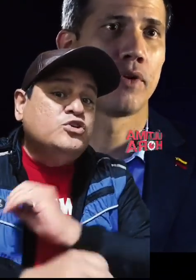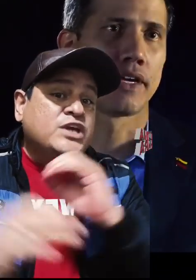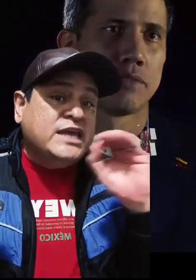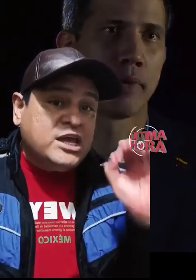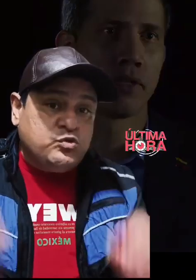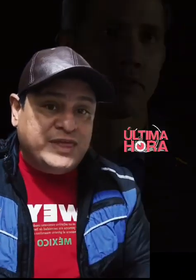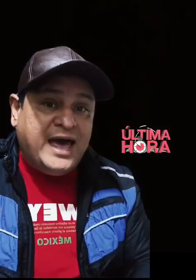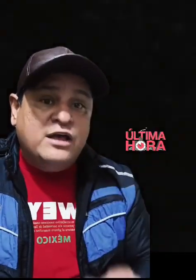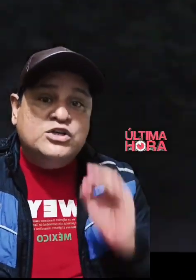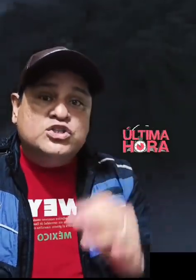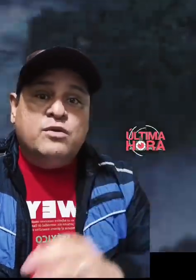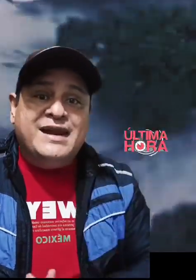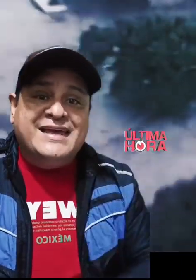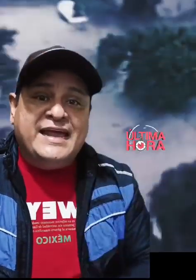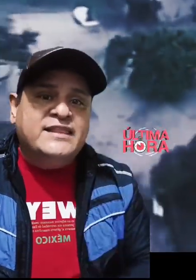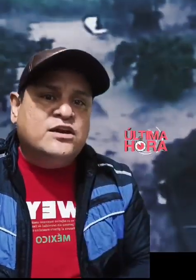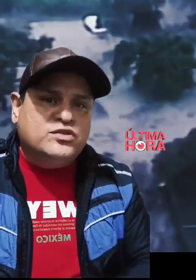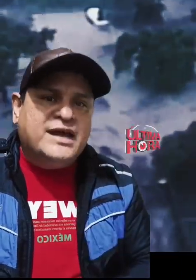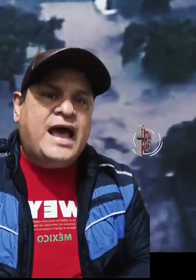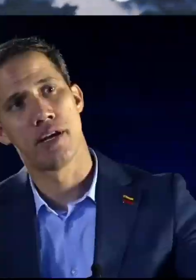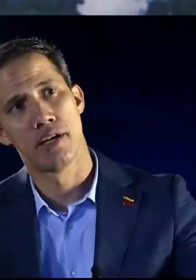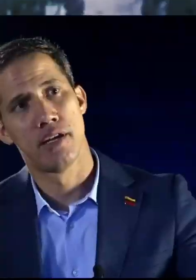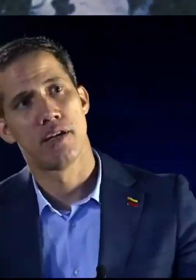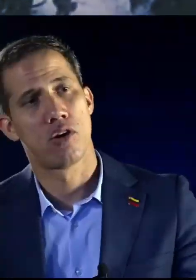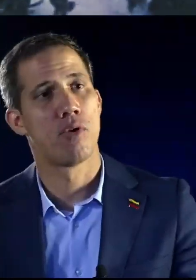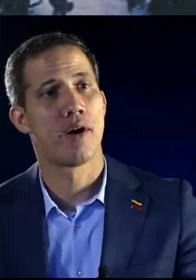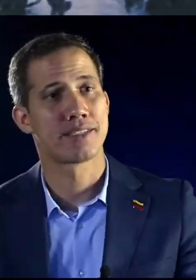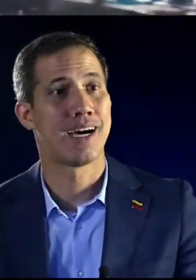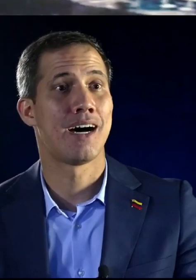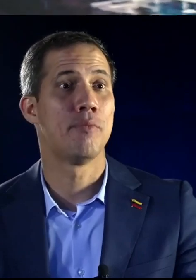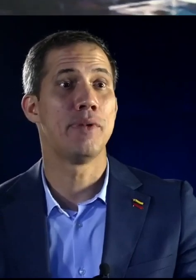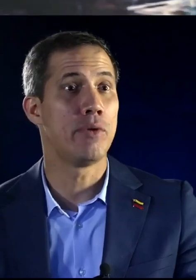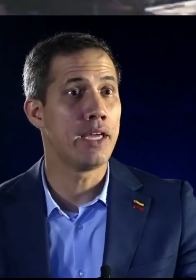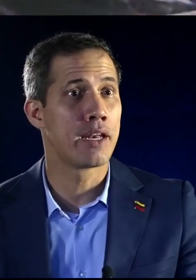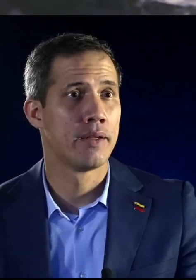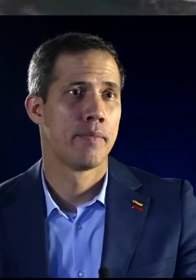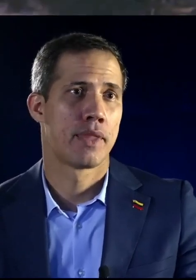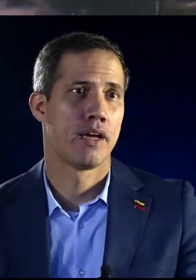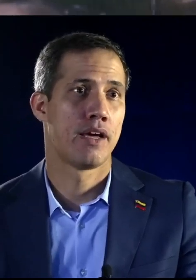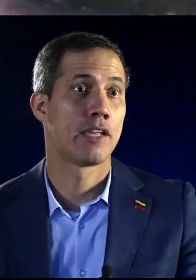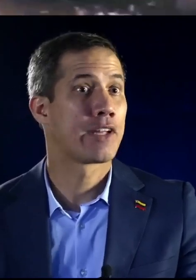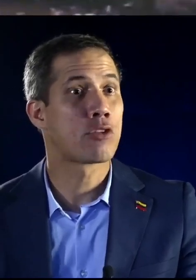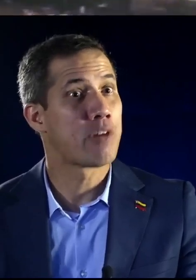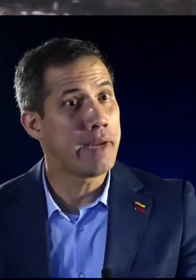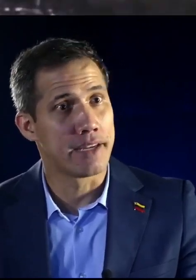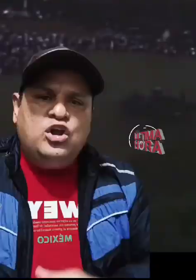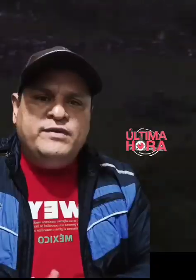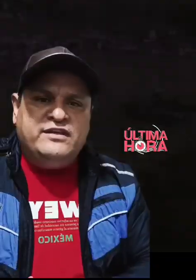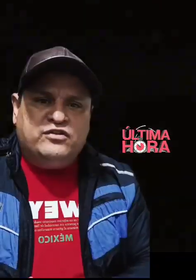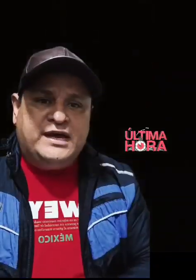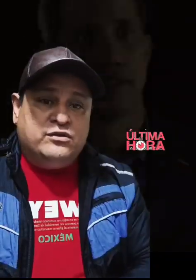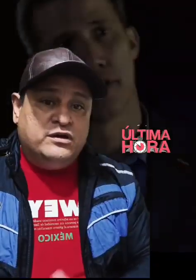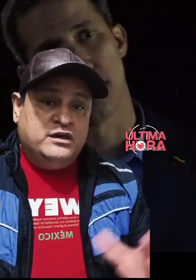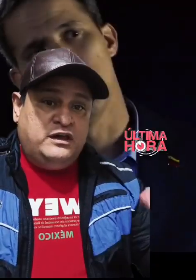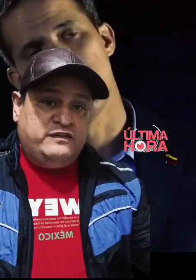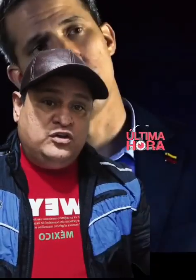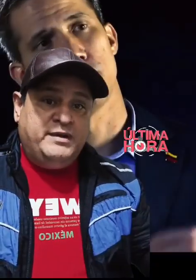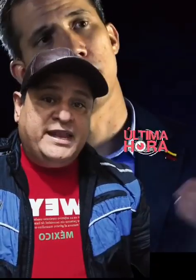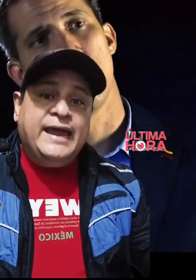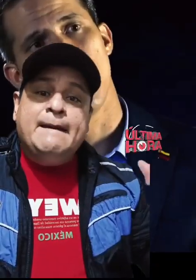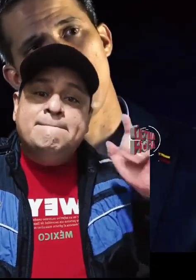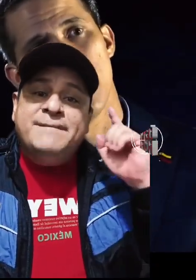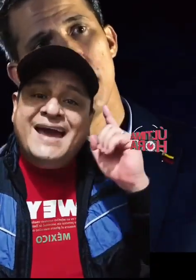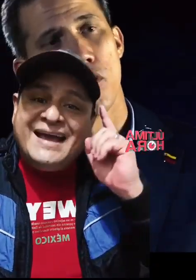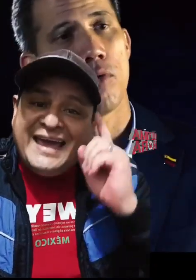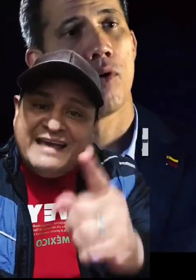hubo mucha ingenuidad sobre el querer derrotar a Maduro y que él es muy importante aún para todos los venezolanos. Y si no